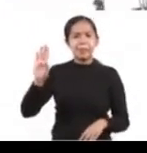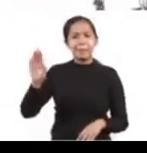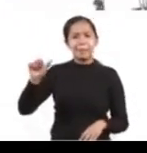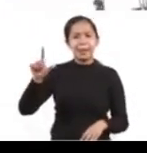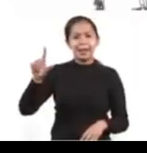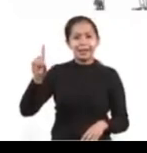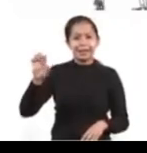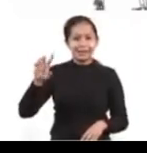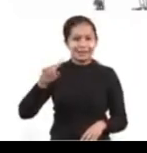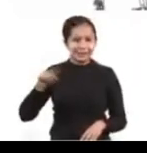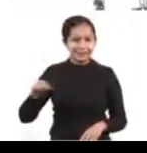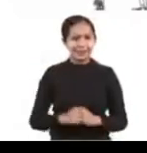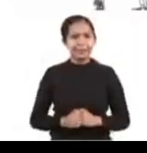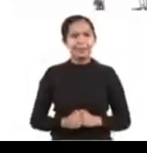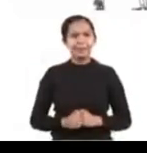Valdés.